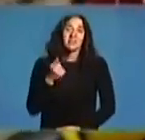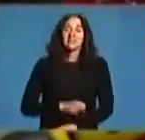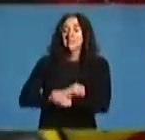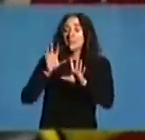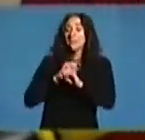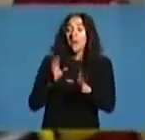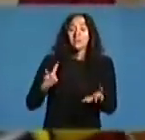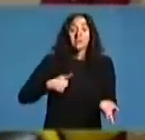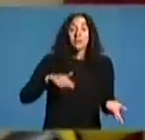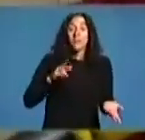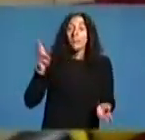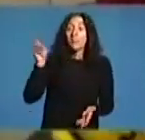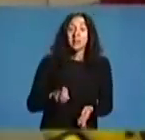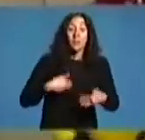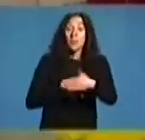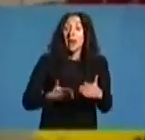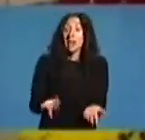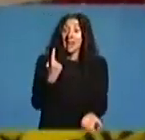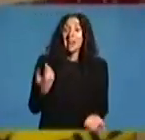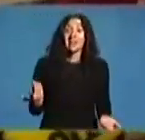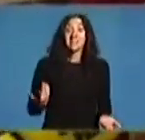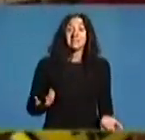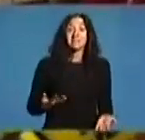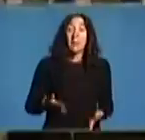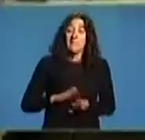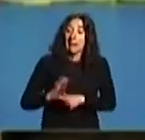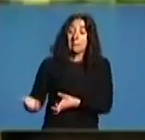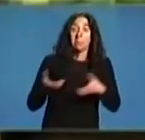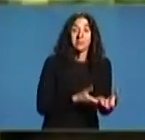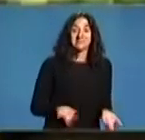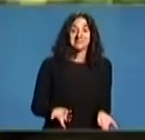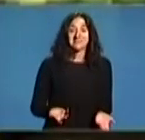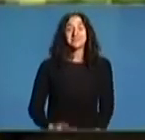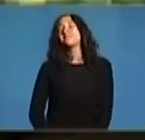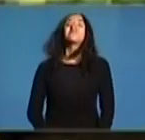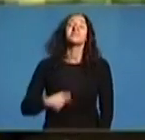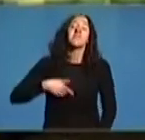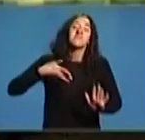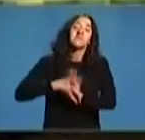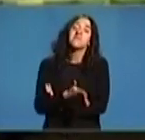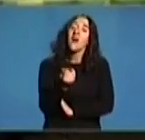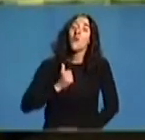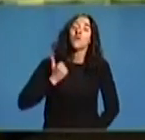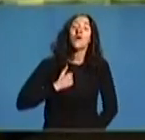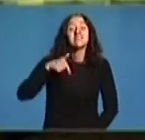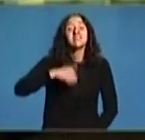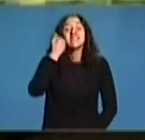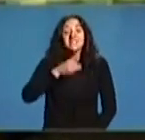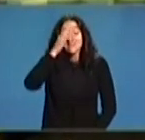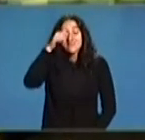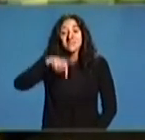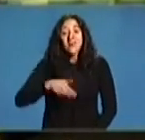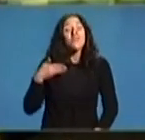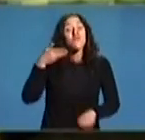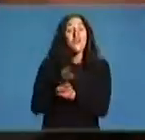si no viña por unha caixa, claro, para lavar. Pero sempre teñen a oportunidade de facelo se achegan este sábado ou domingo á